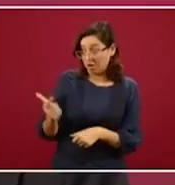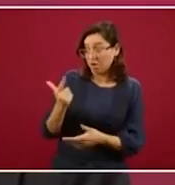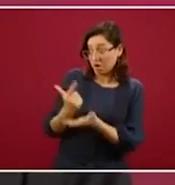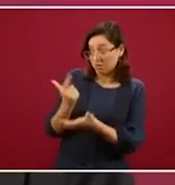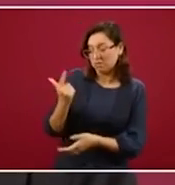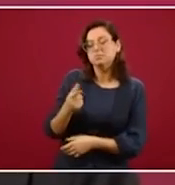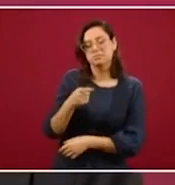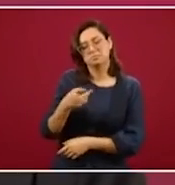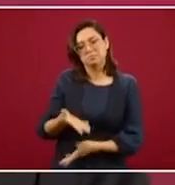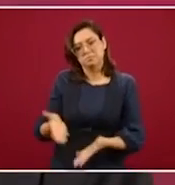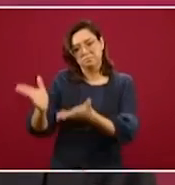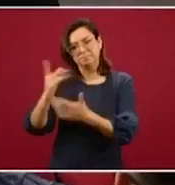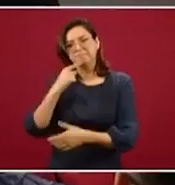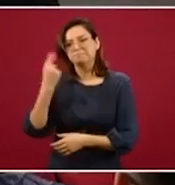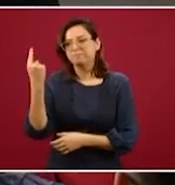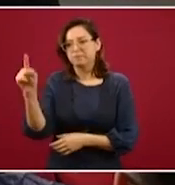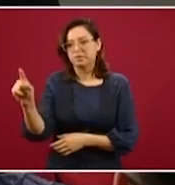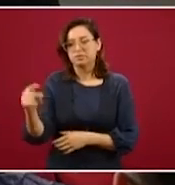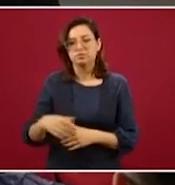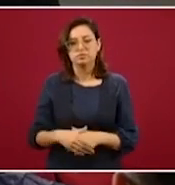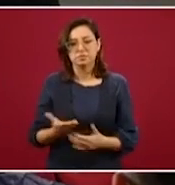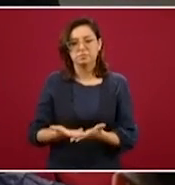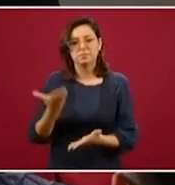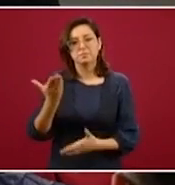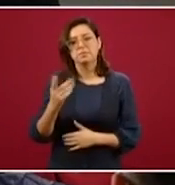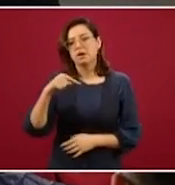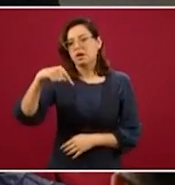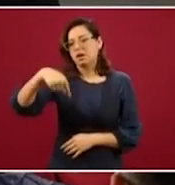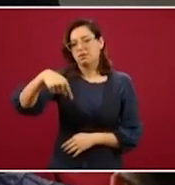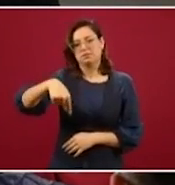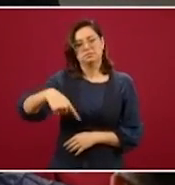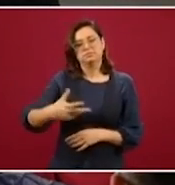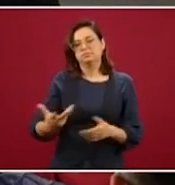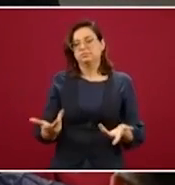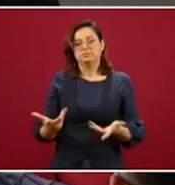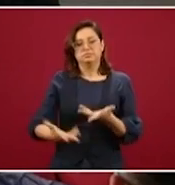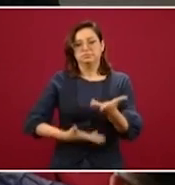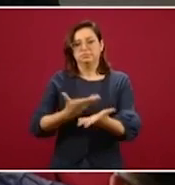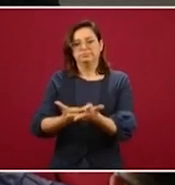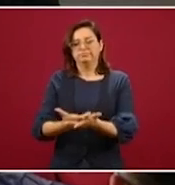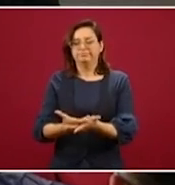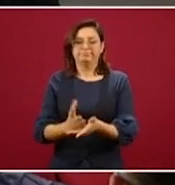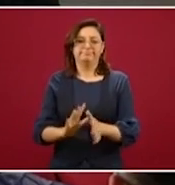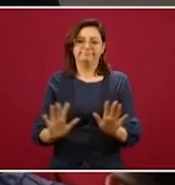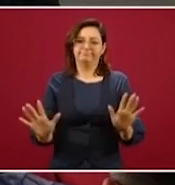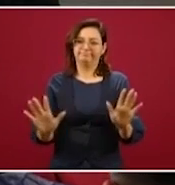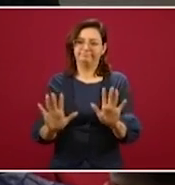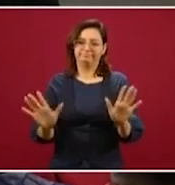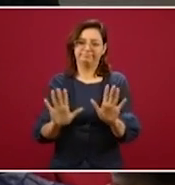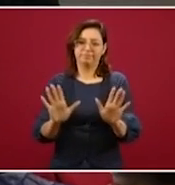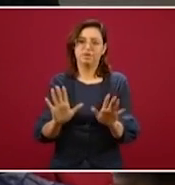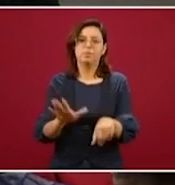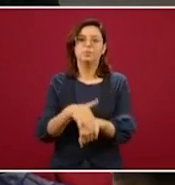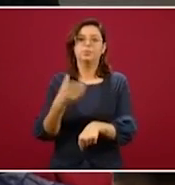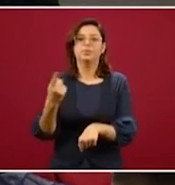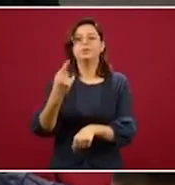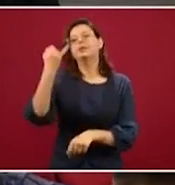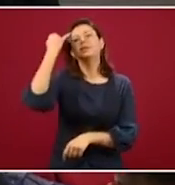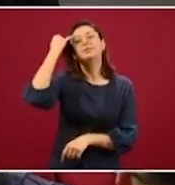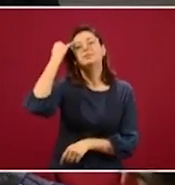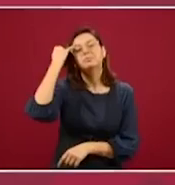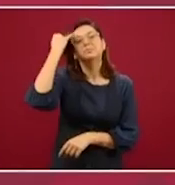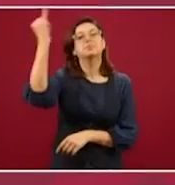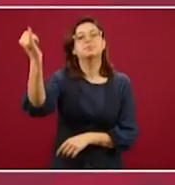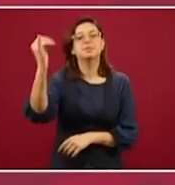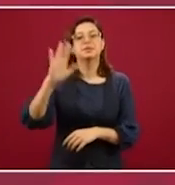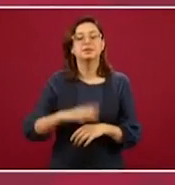legalmente, pero que aquí no lo planteemos, porque imagínense,